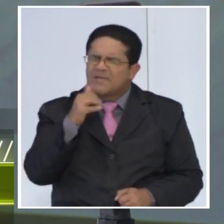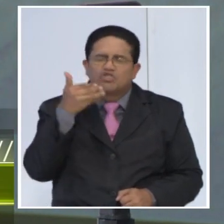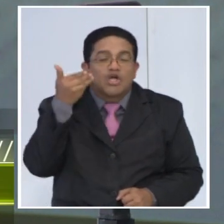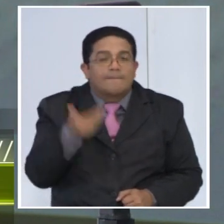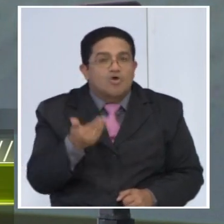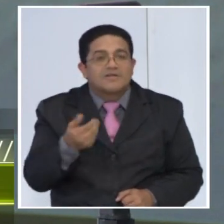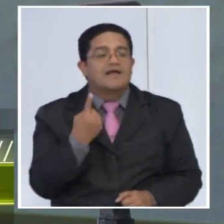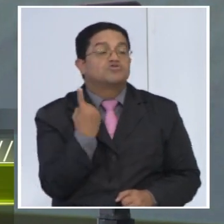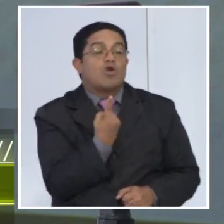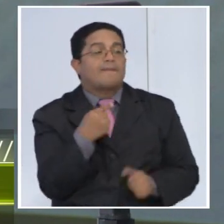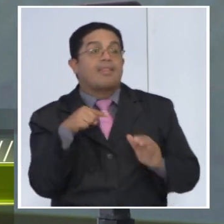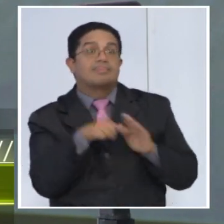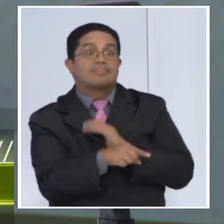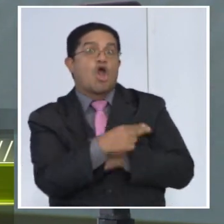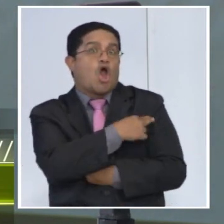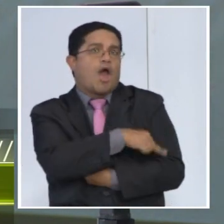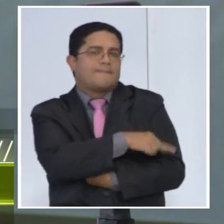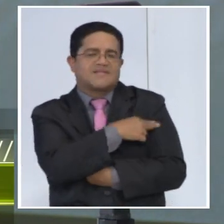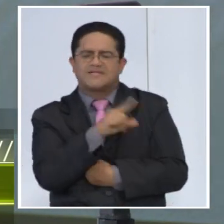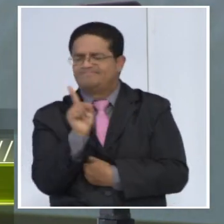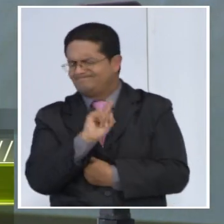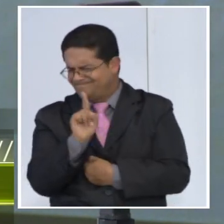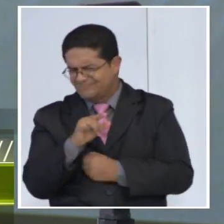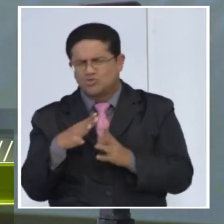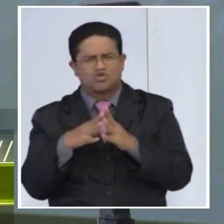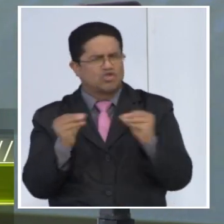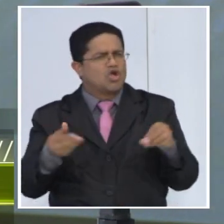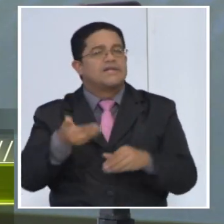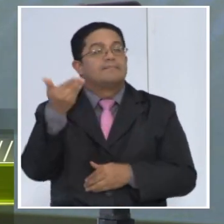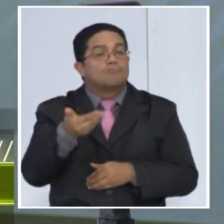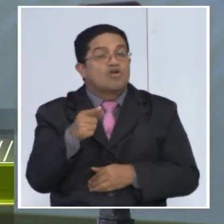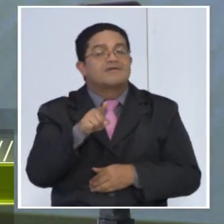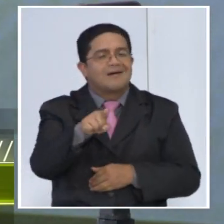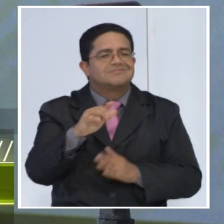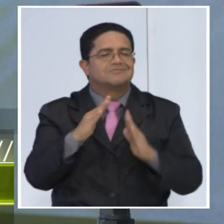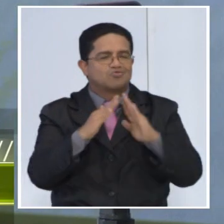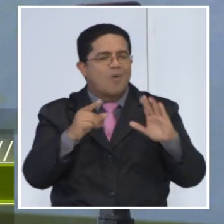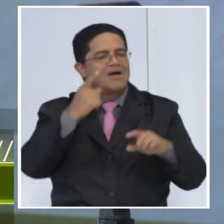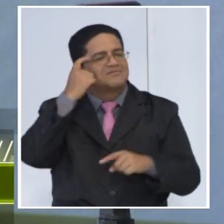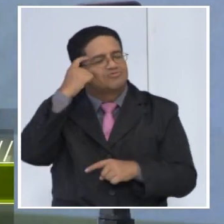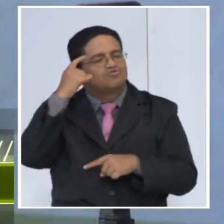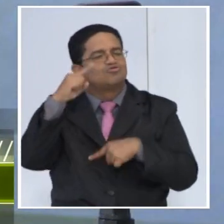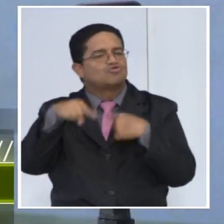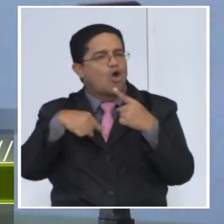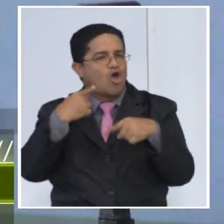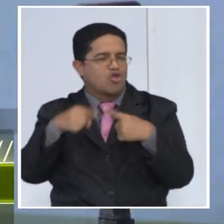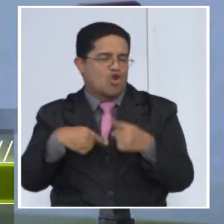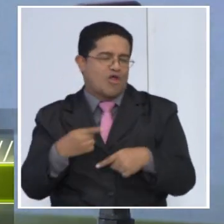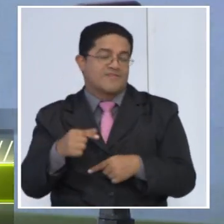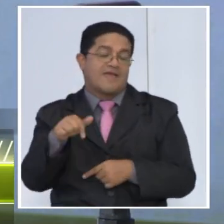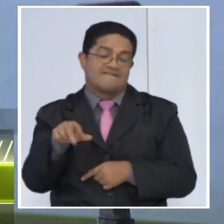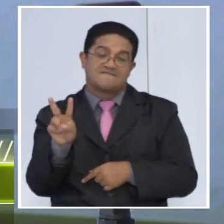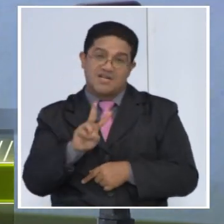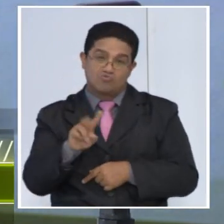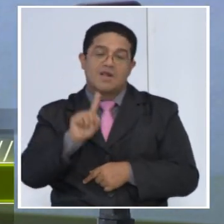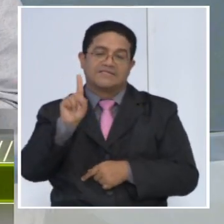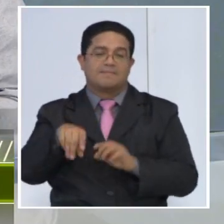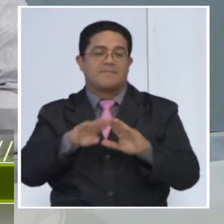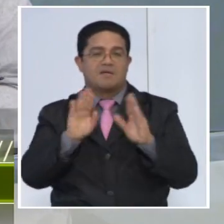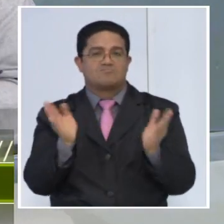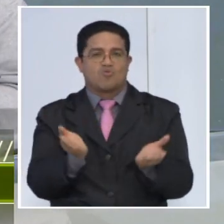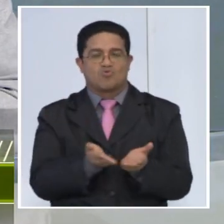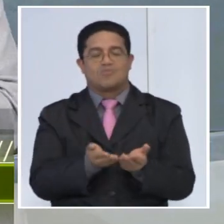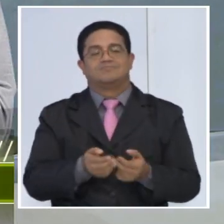más para hospitales, clínicas, es fundamental, sino para la cotidianidad de los hogares en Venezuela y por supuesto en el mundo.